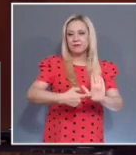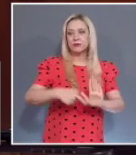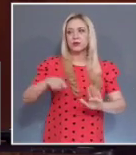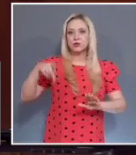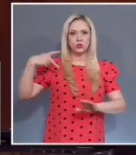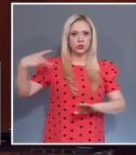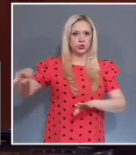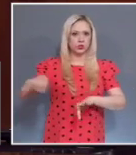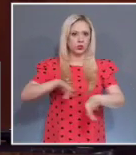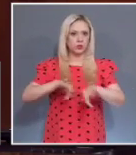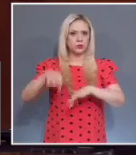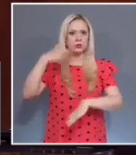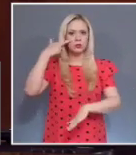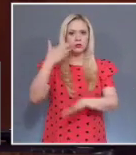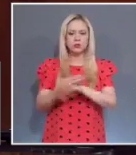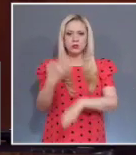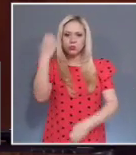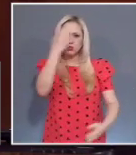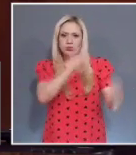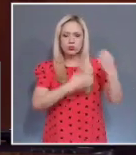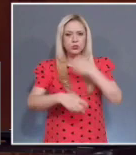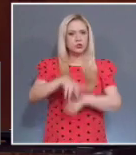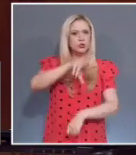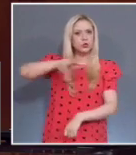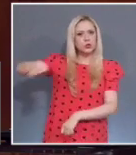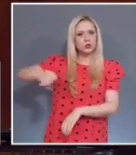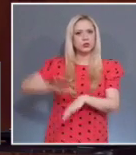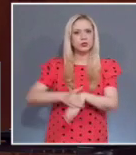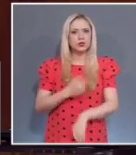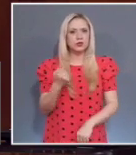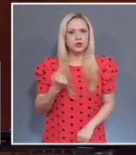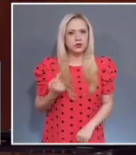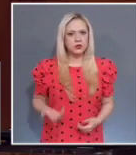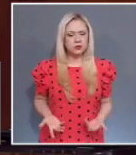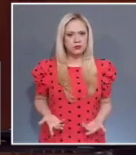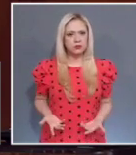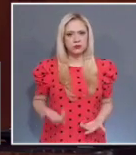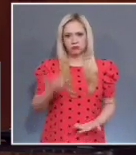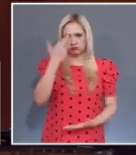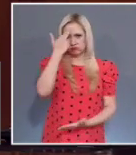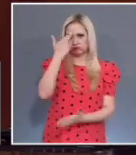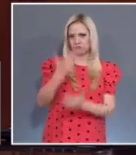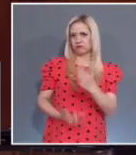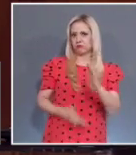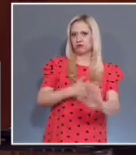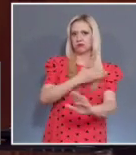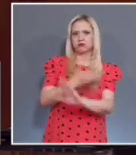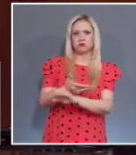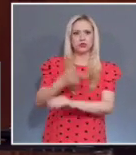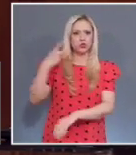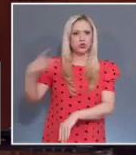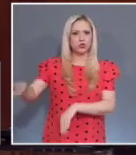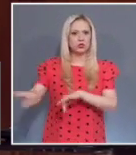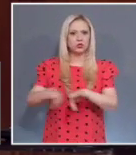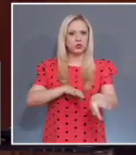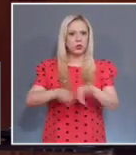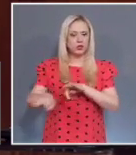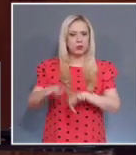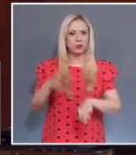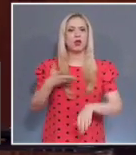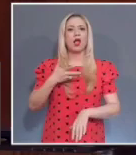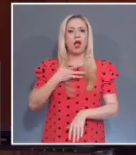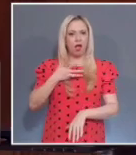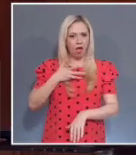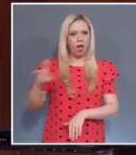facultad revisora, lo cual trasciende en que ejerza sus competencias legales vinculadas